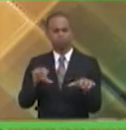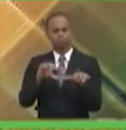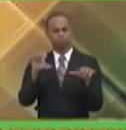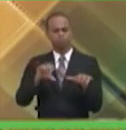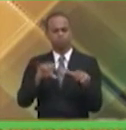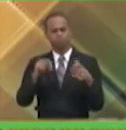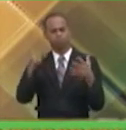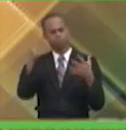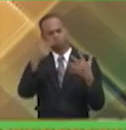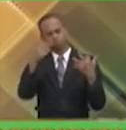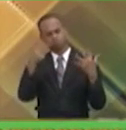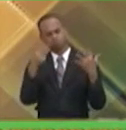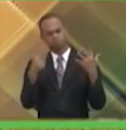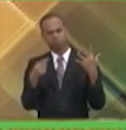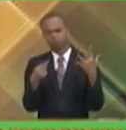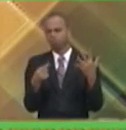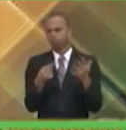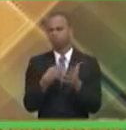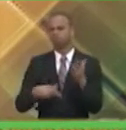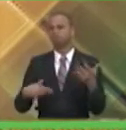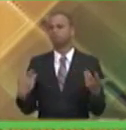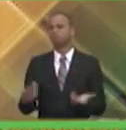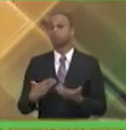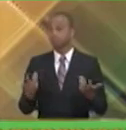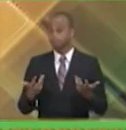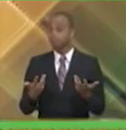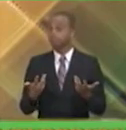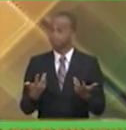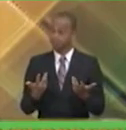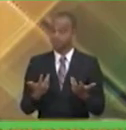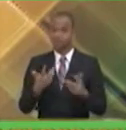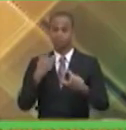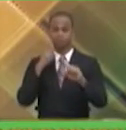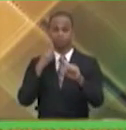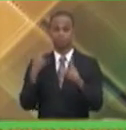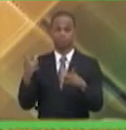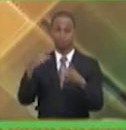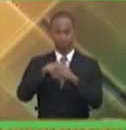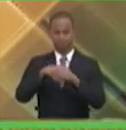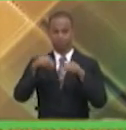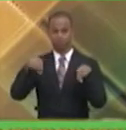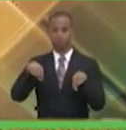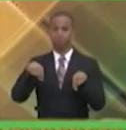qué se está haciendo en la República Dominicana para incluir,